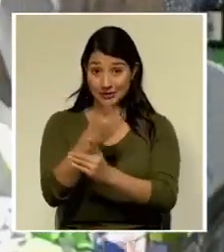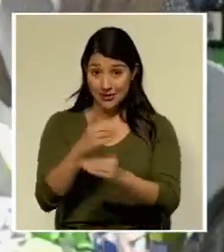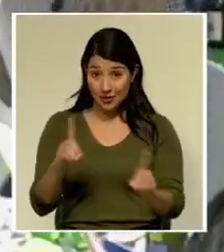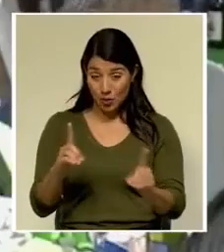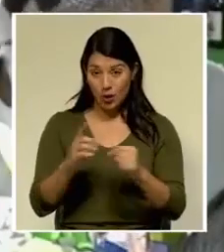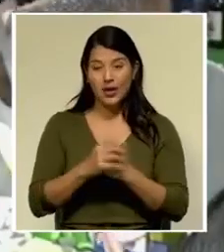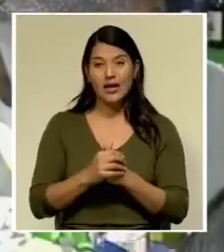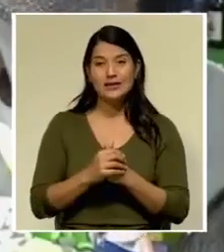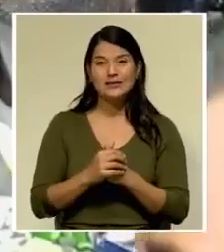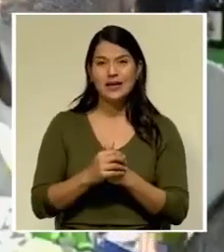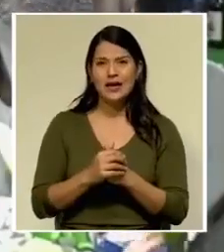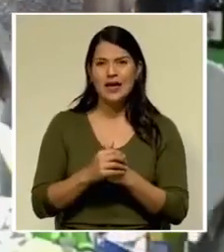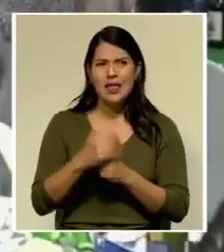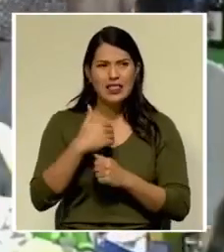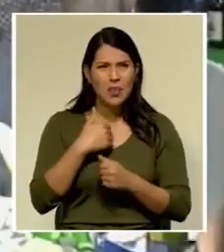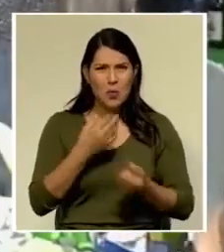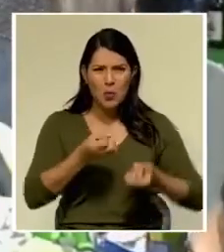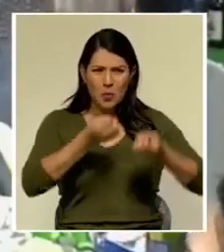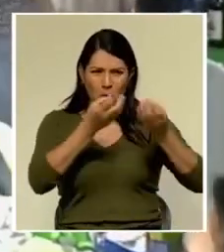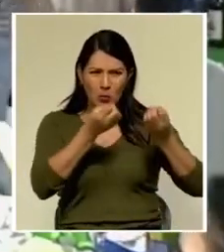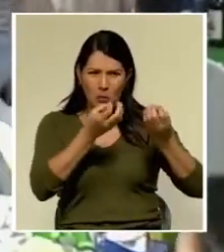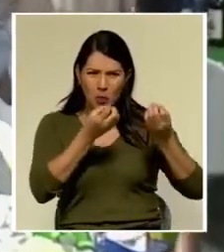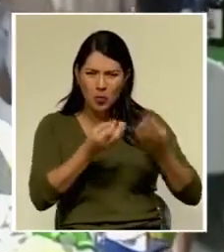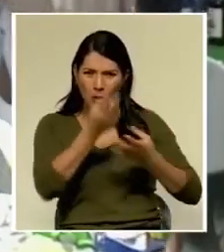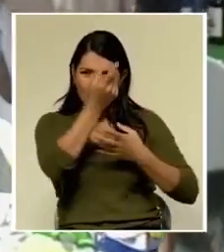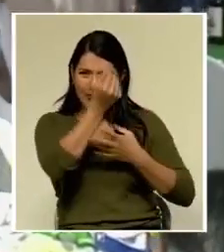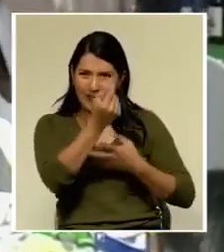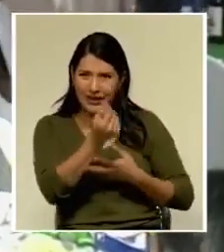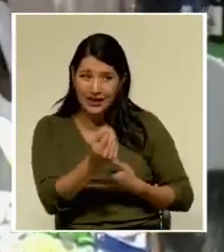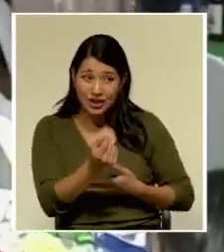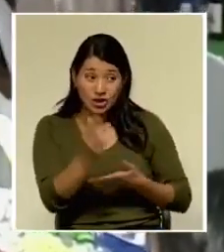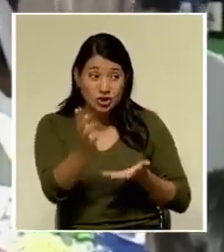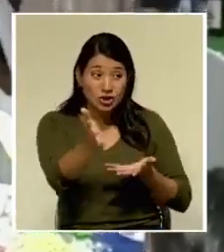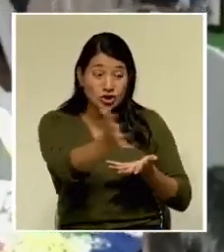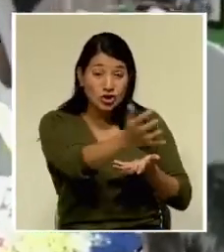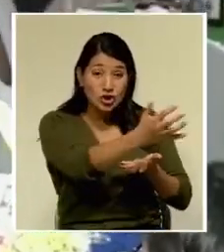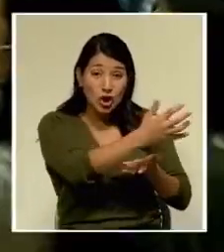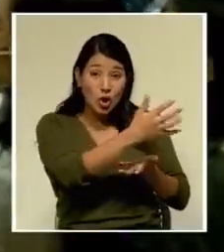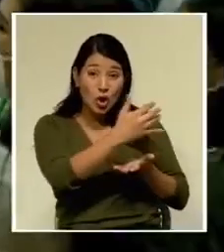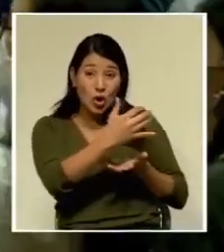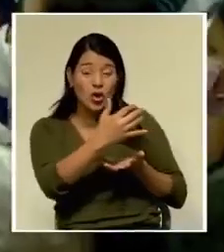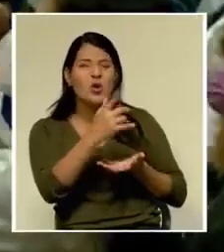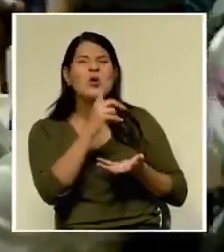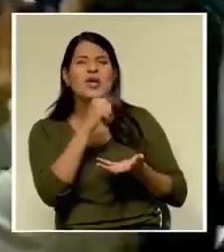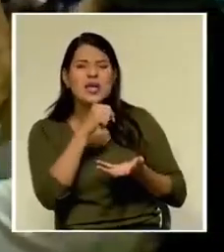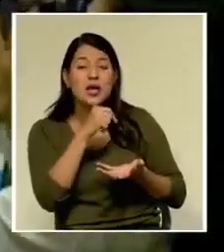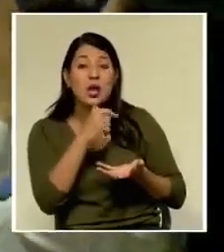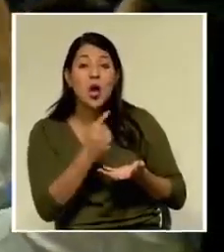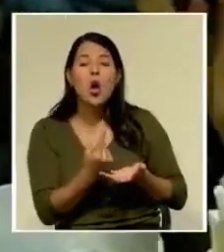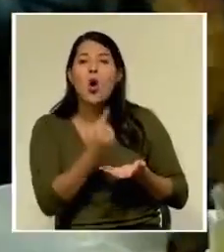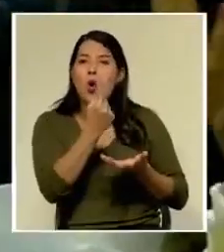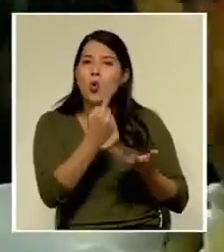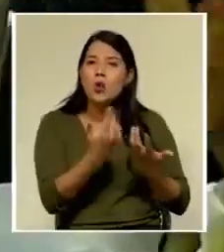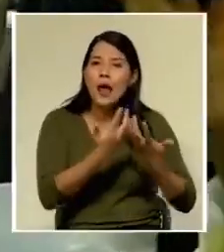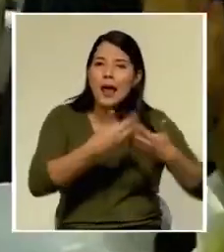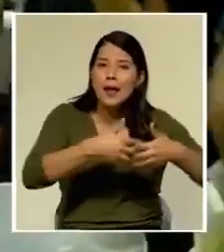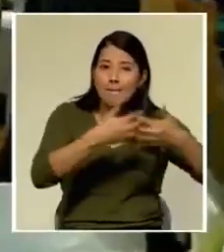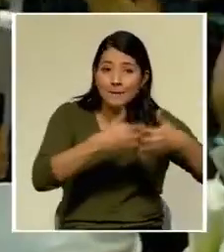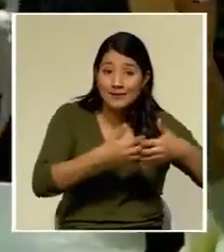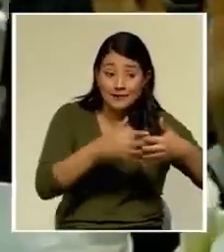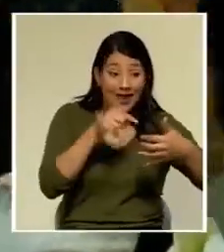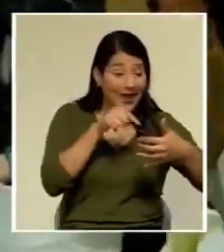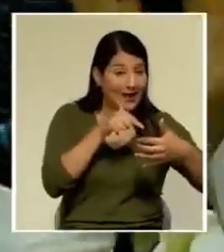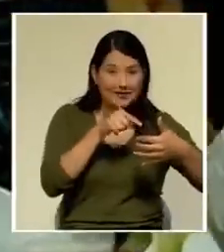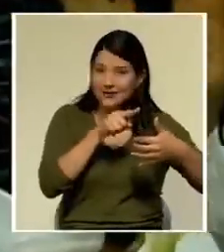se nutrió de millones de colones recogidos por una estructura financiera que actuó al margen de los controles de